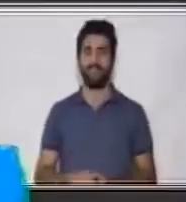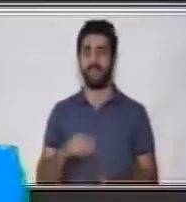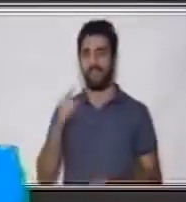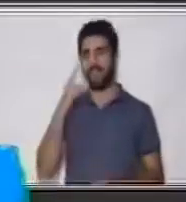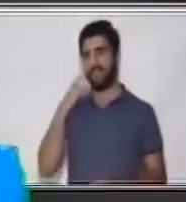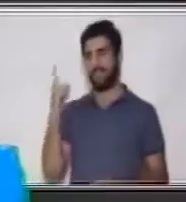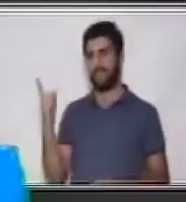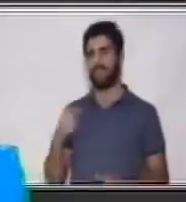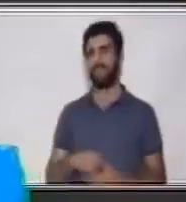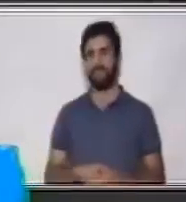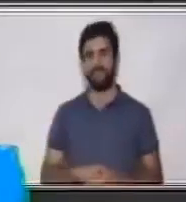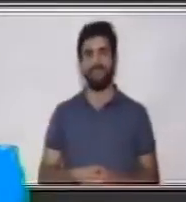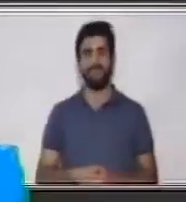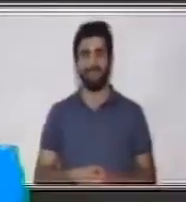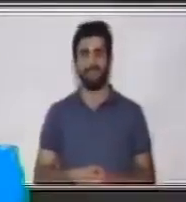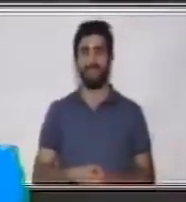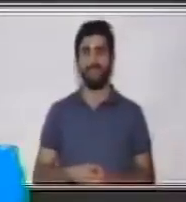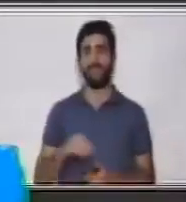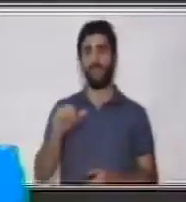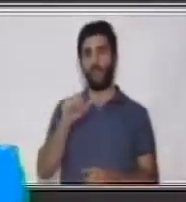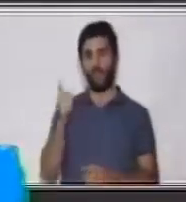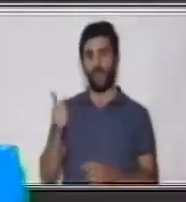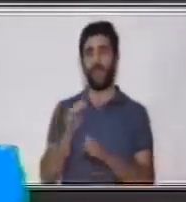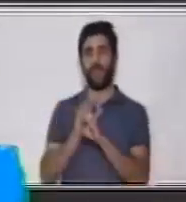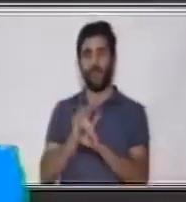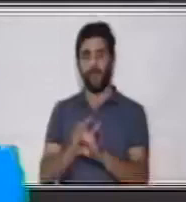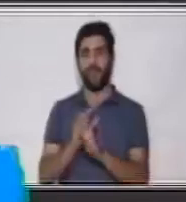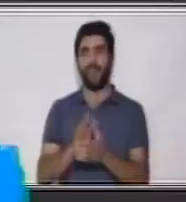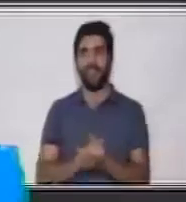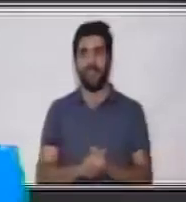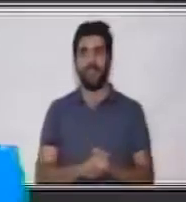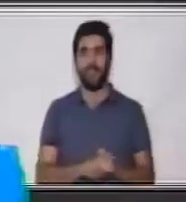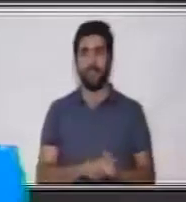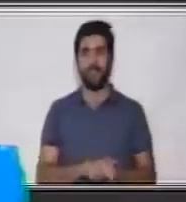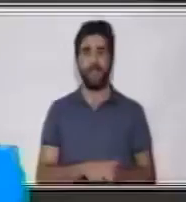Veamos el siguiente ejemplo.